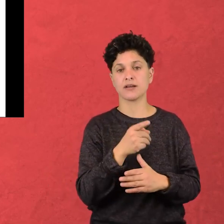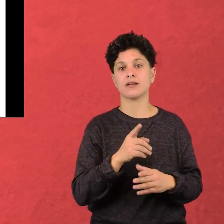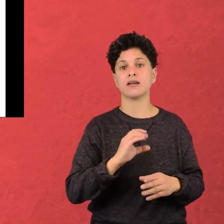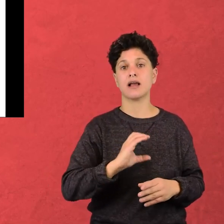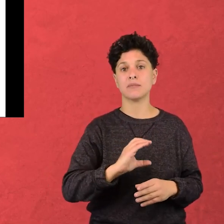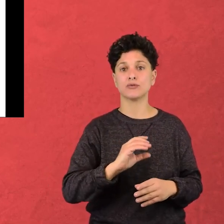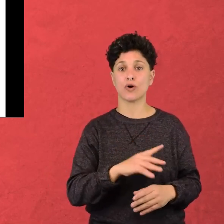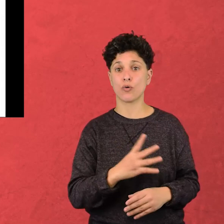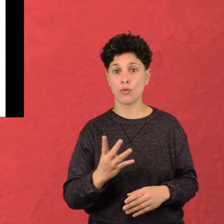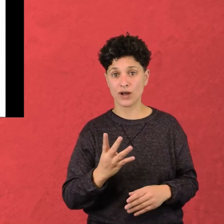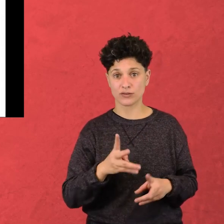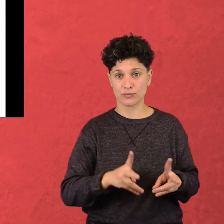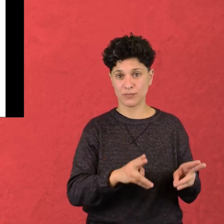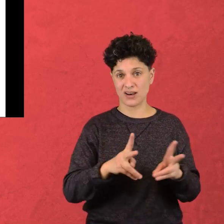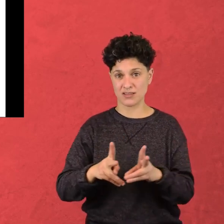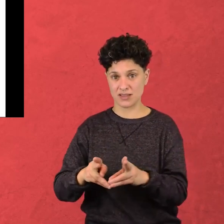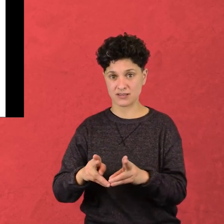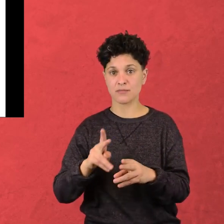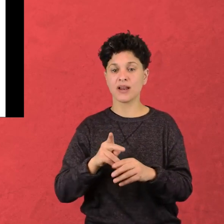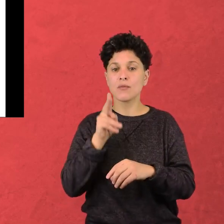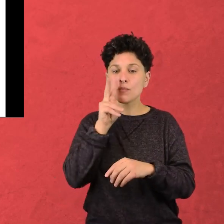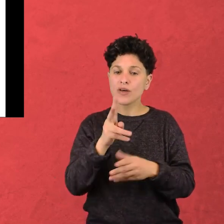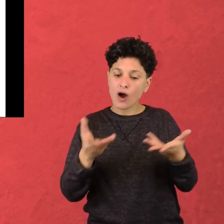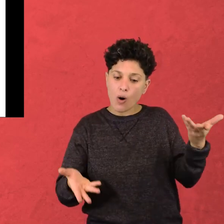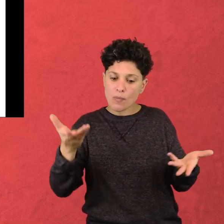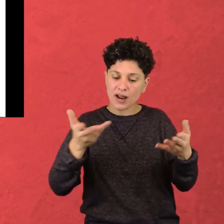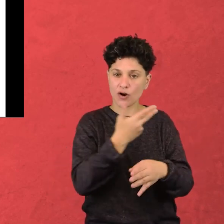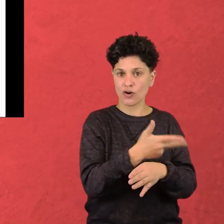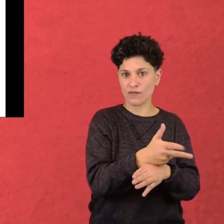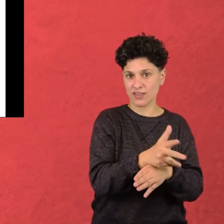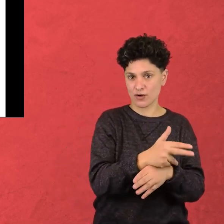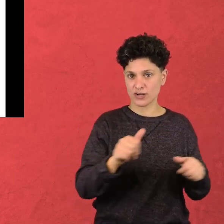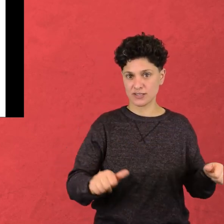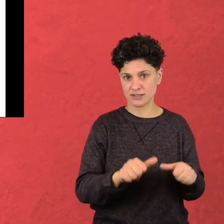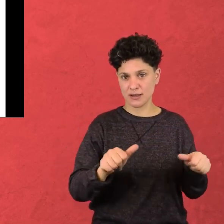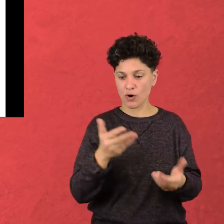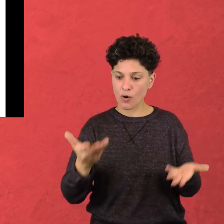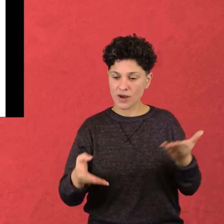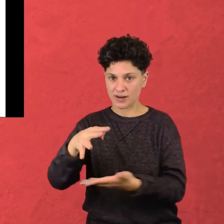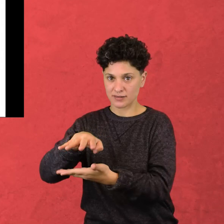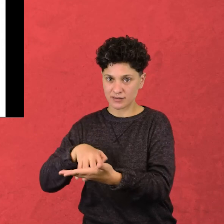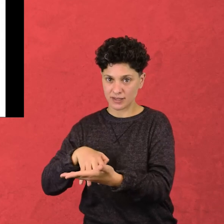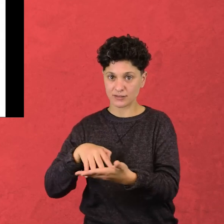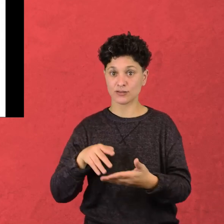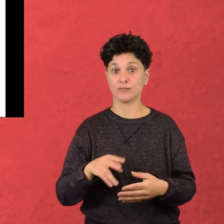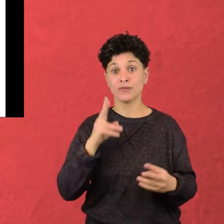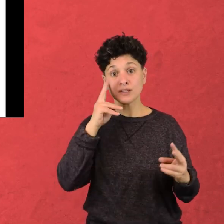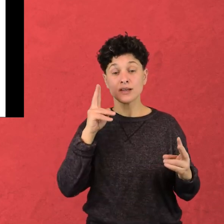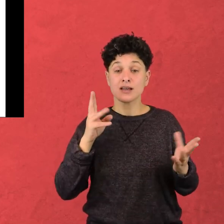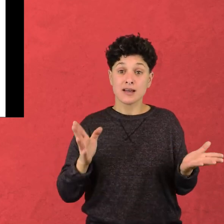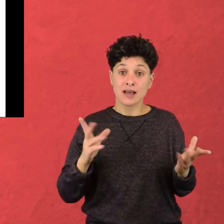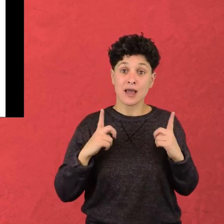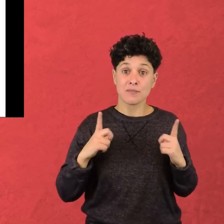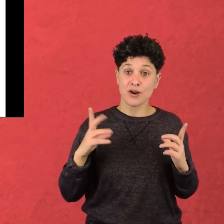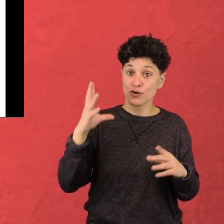dejar digitalizado las partes del capítulo 4 para que ustedes al momento de ver el video puedan